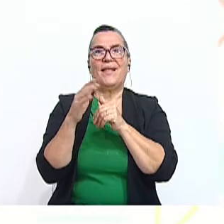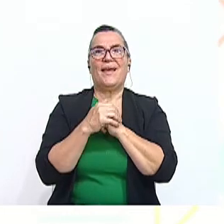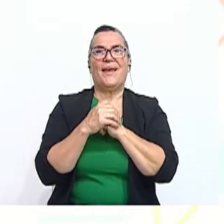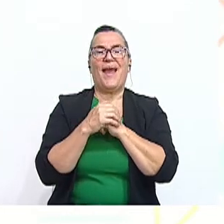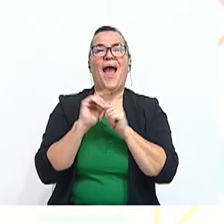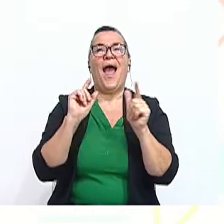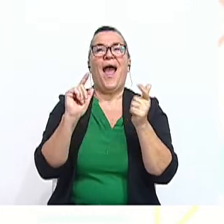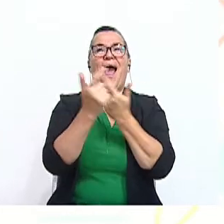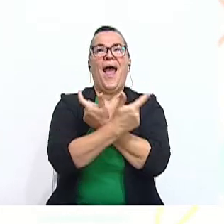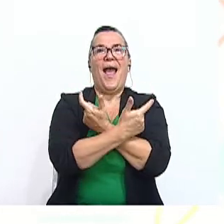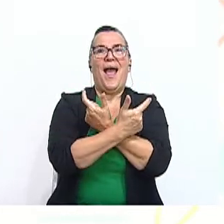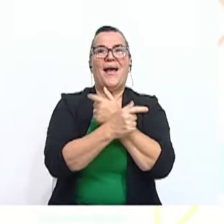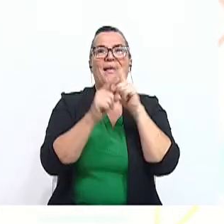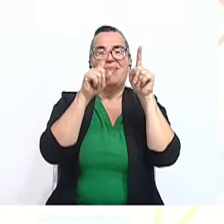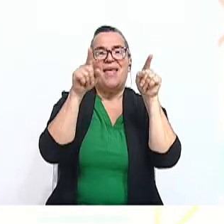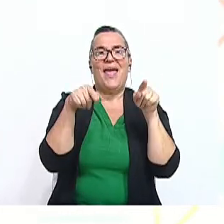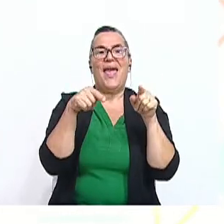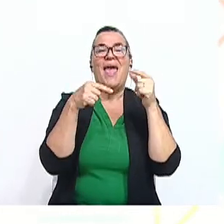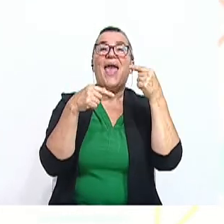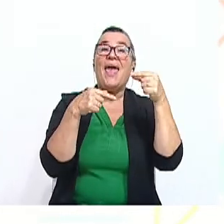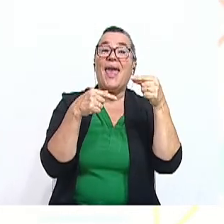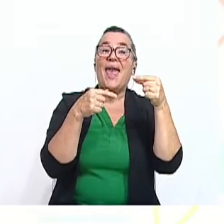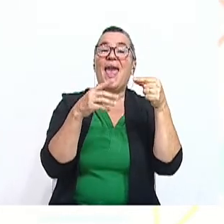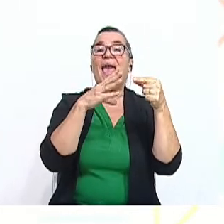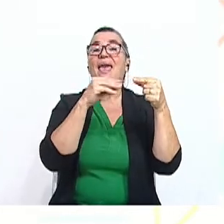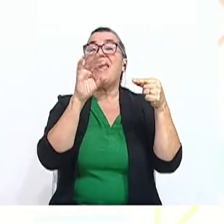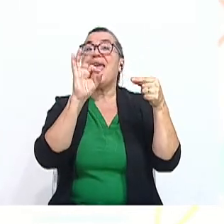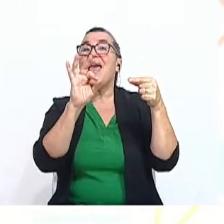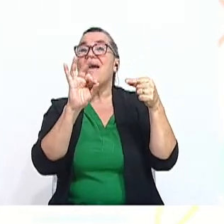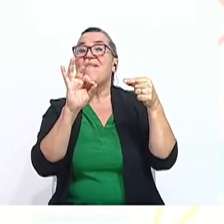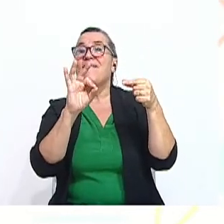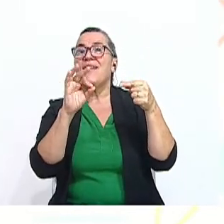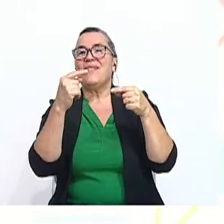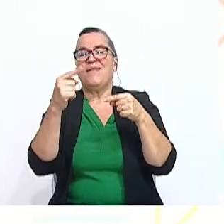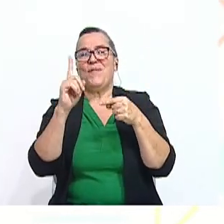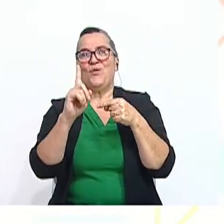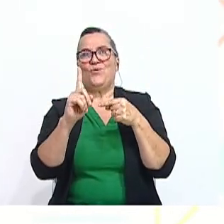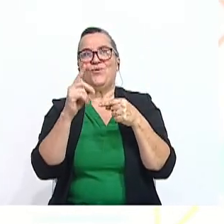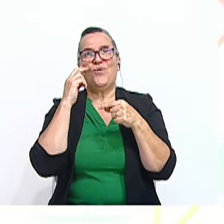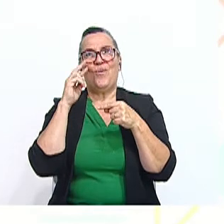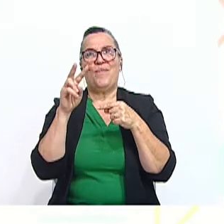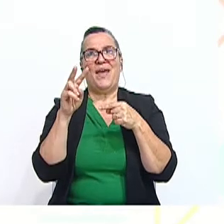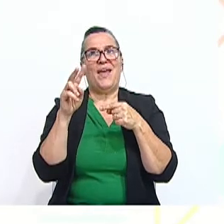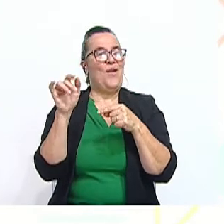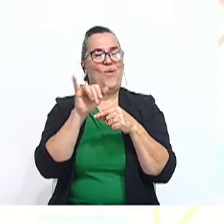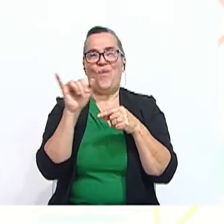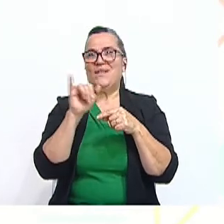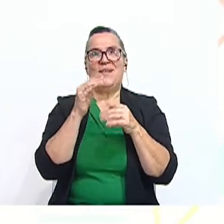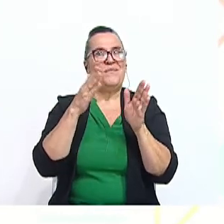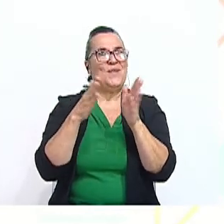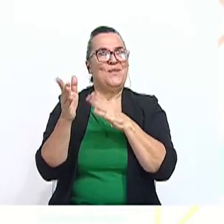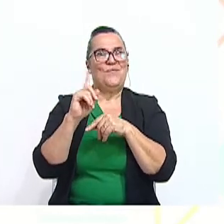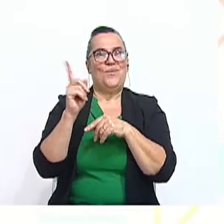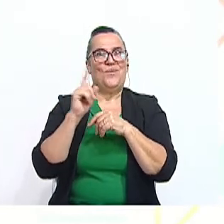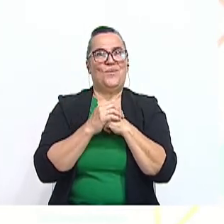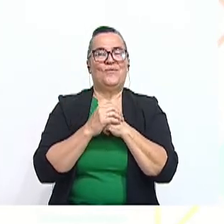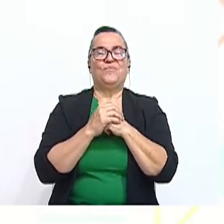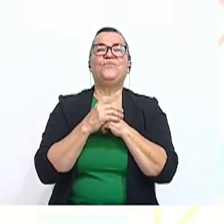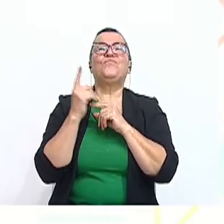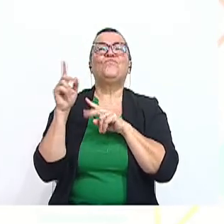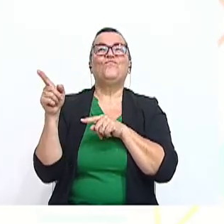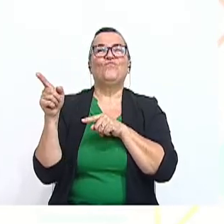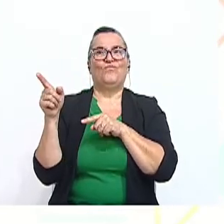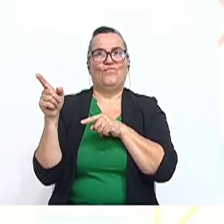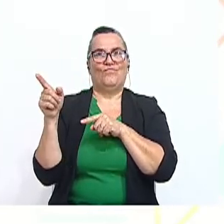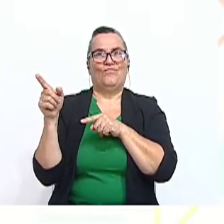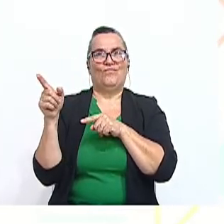vamos a evaluar la composición de g y f de -1. ¿Vieron que no es el mismo orden? Utilicemos la